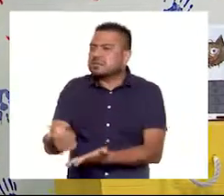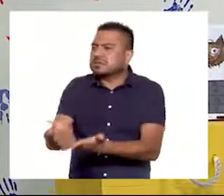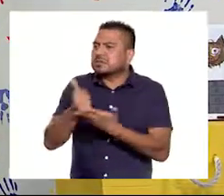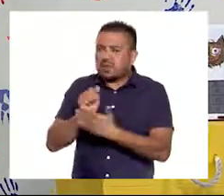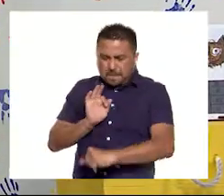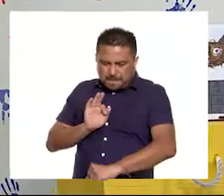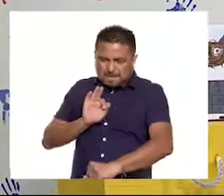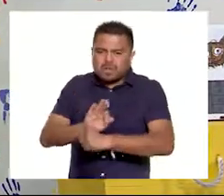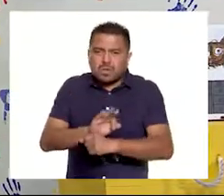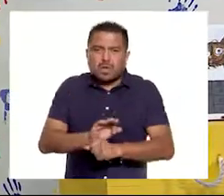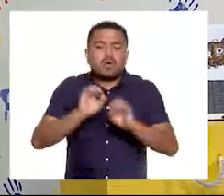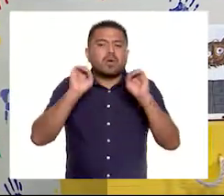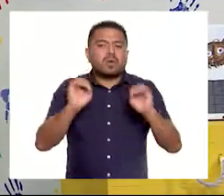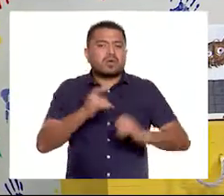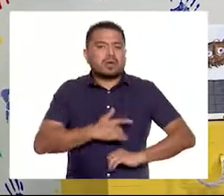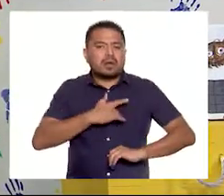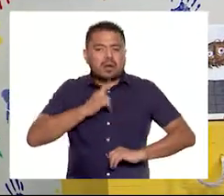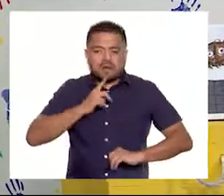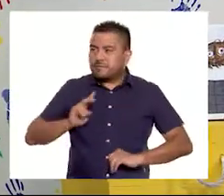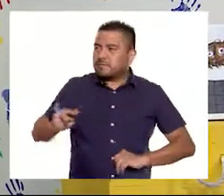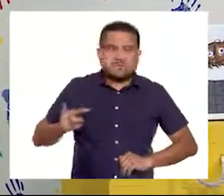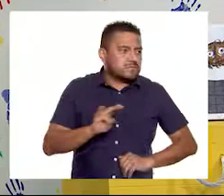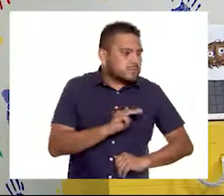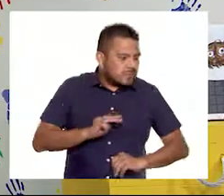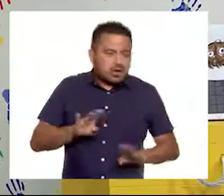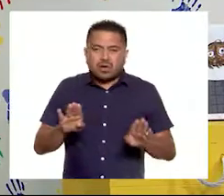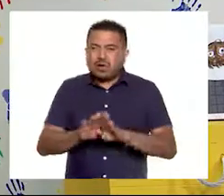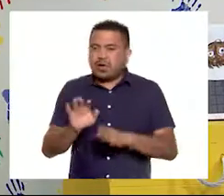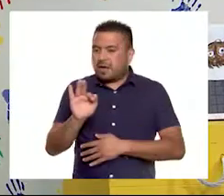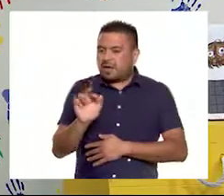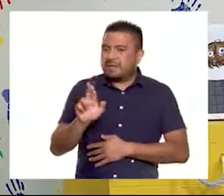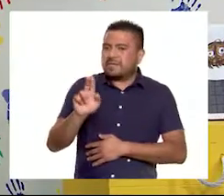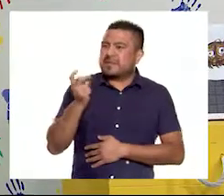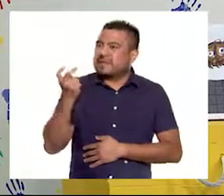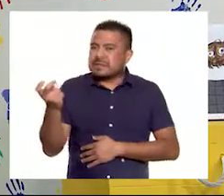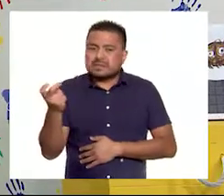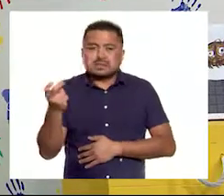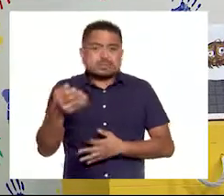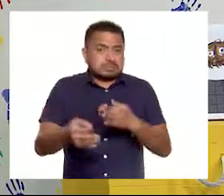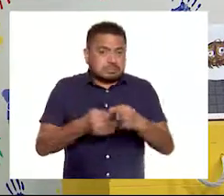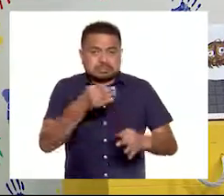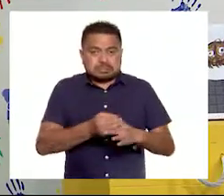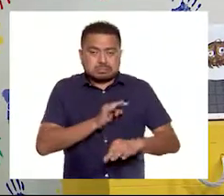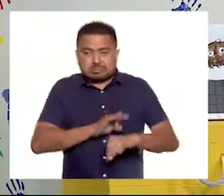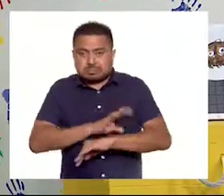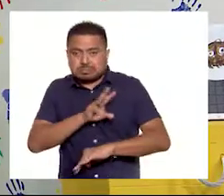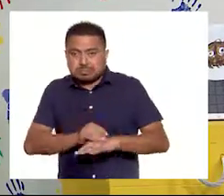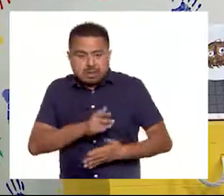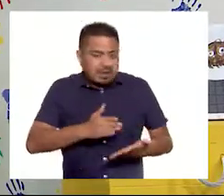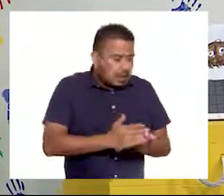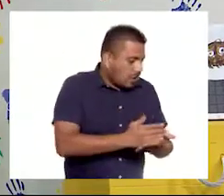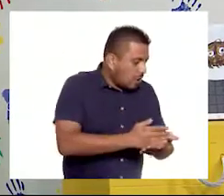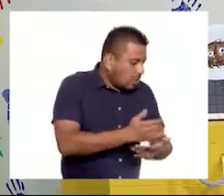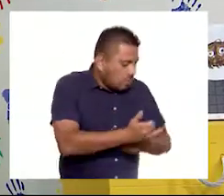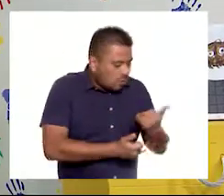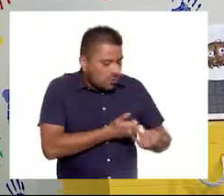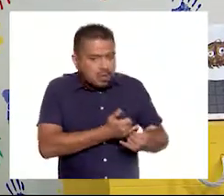a protegernos o a estar alerta. Como a Fernando le resultó efectivo porque le permitió defender sus